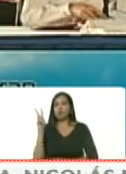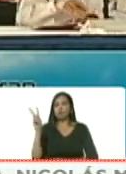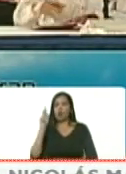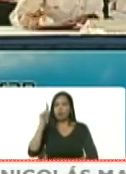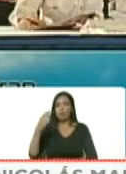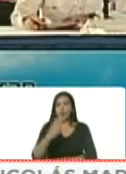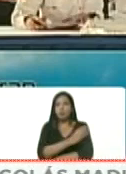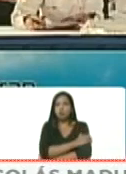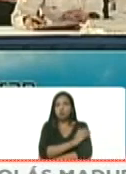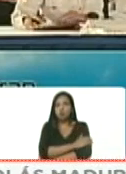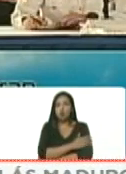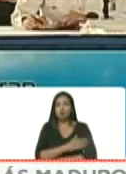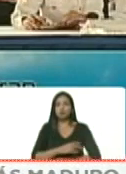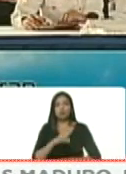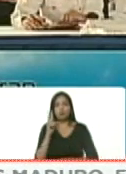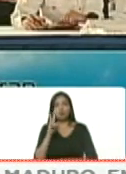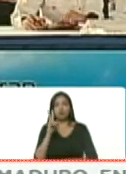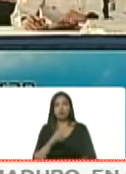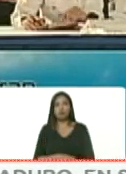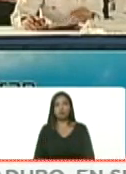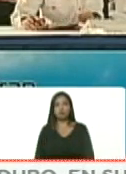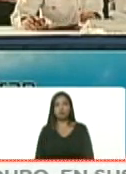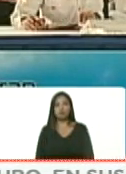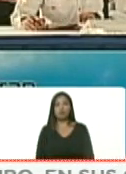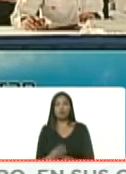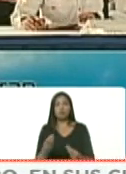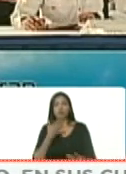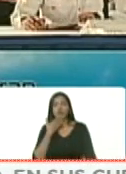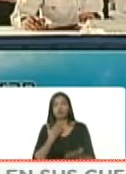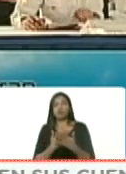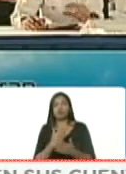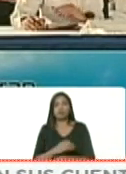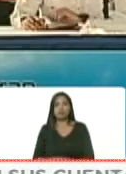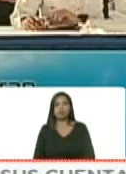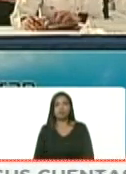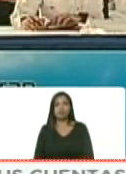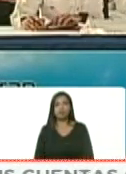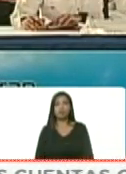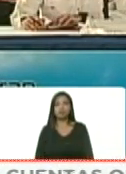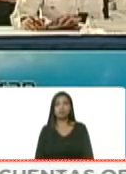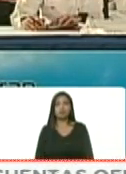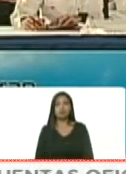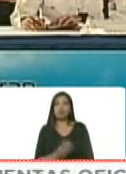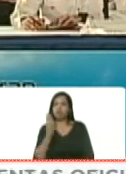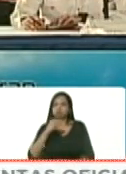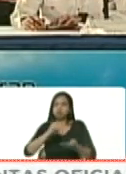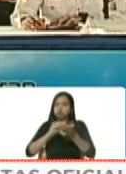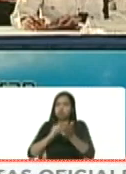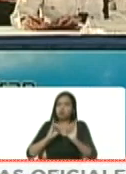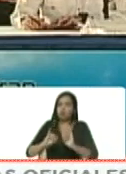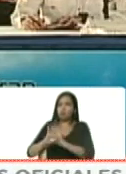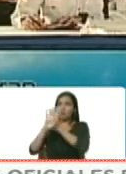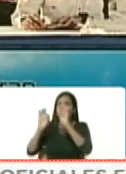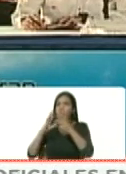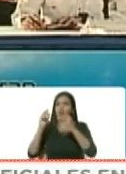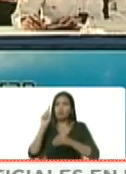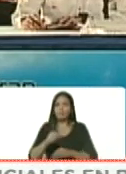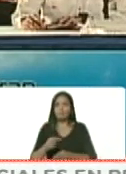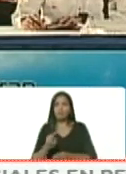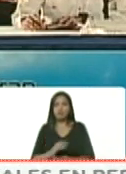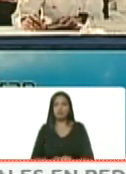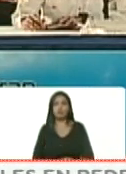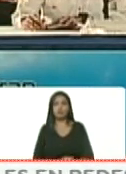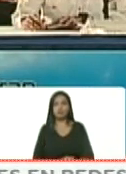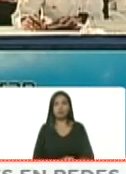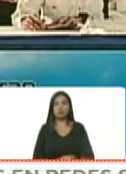oposición, las oposiciones venezolanas. Agradecer. Es una apuesta. Una apuesta.